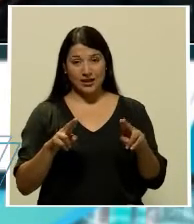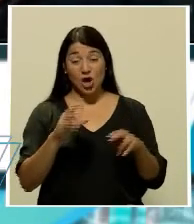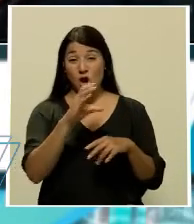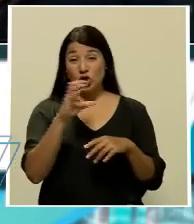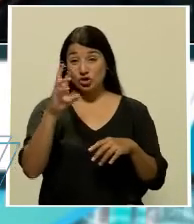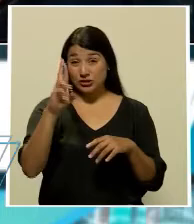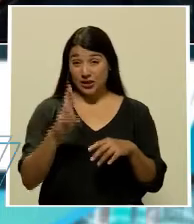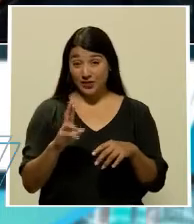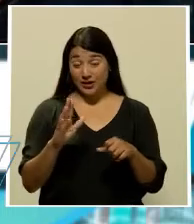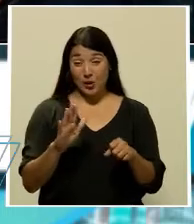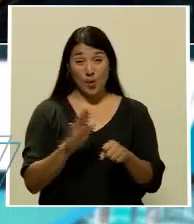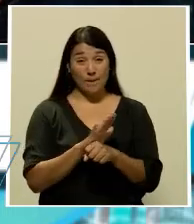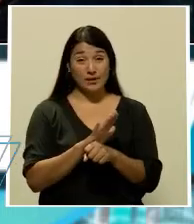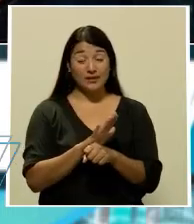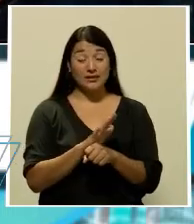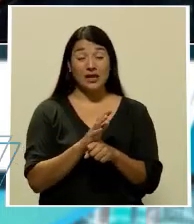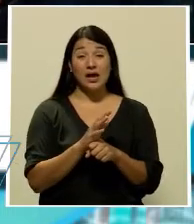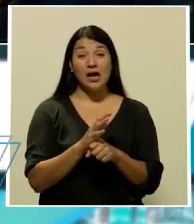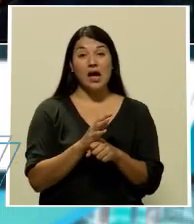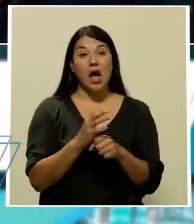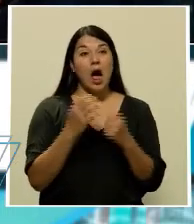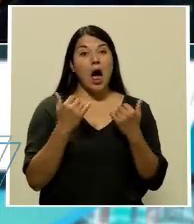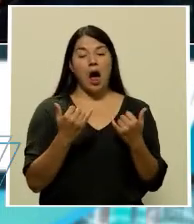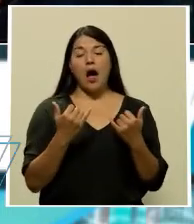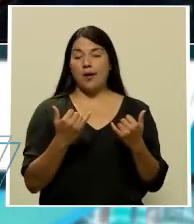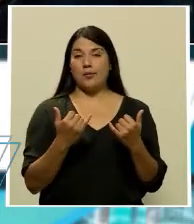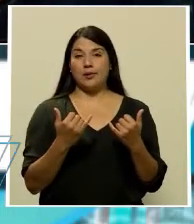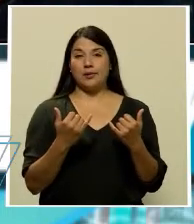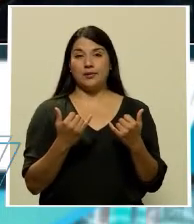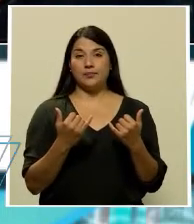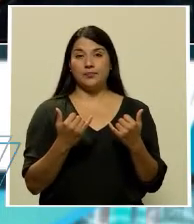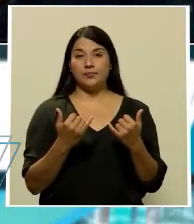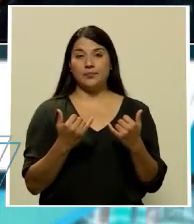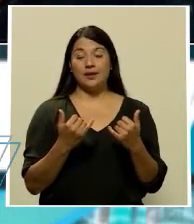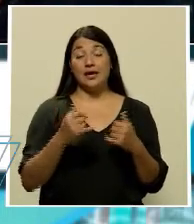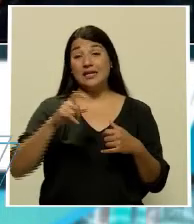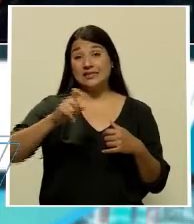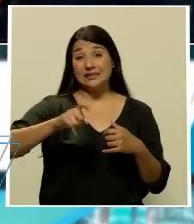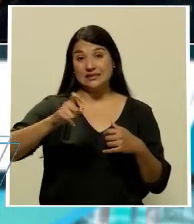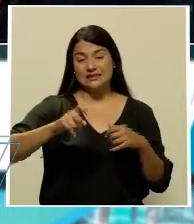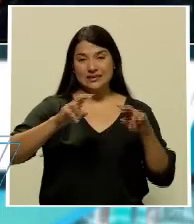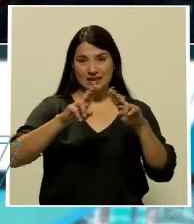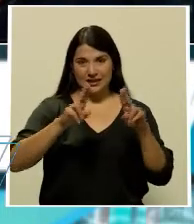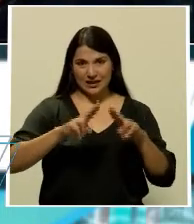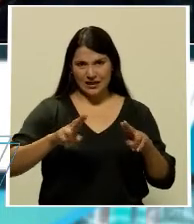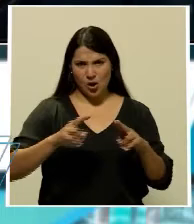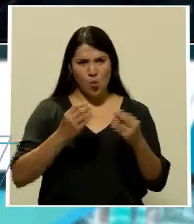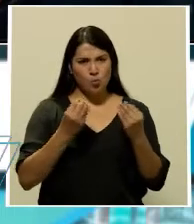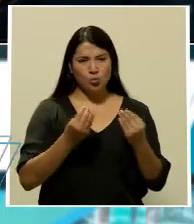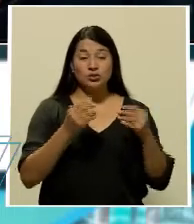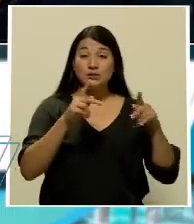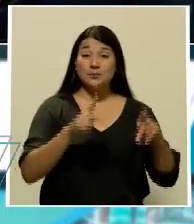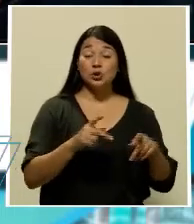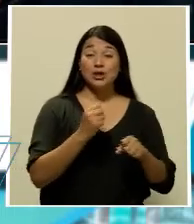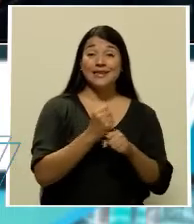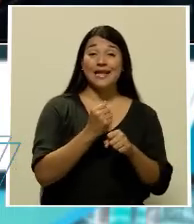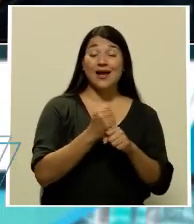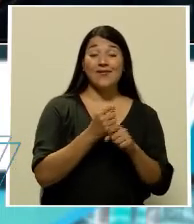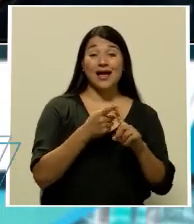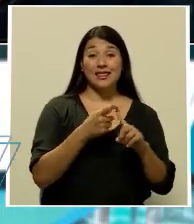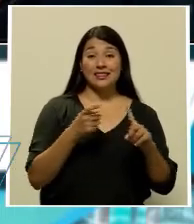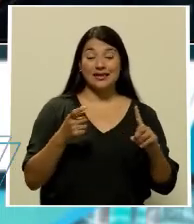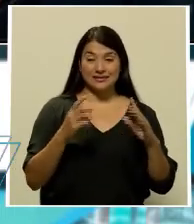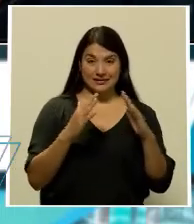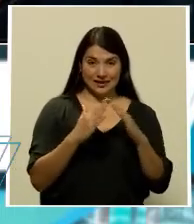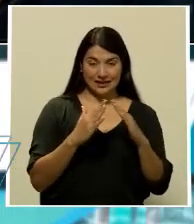país entero está soportado en este momento sobre la estructura de Internet. Hay mucha gente haciendo